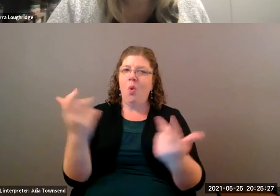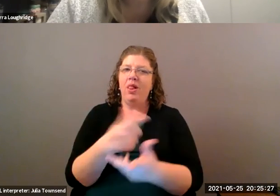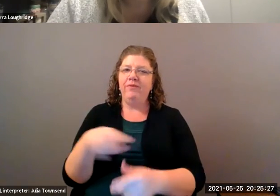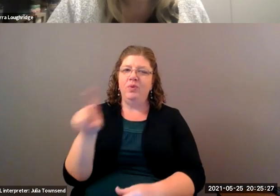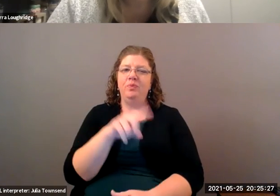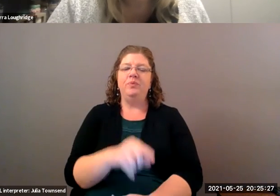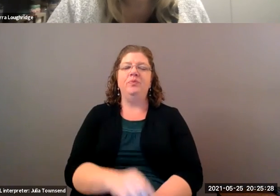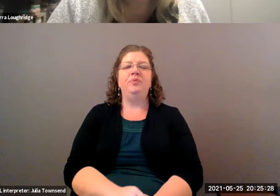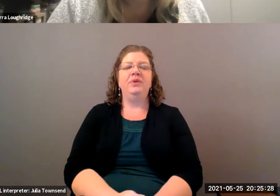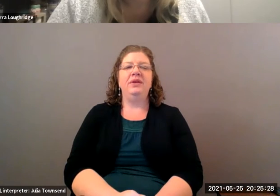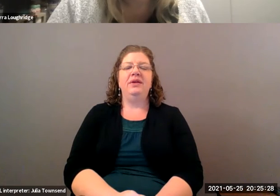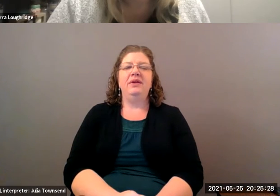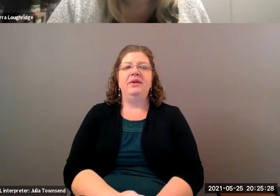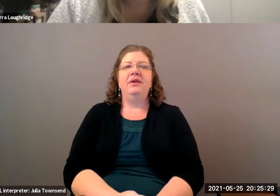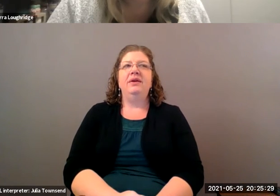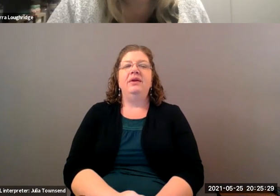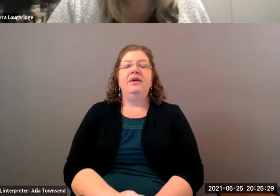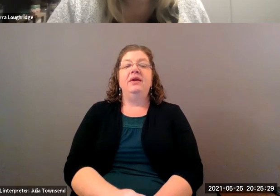muchas gracias a todos.